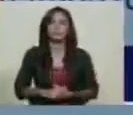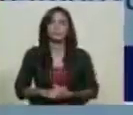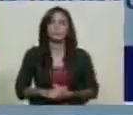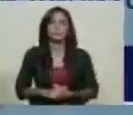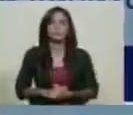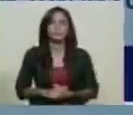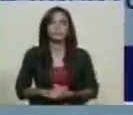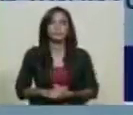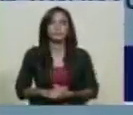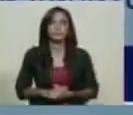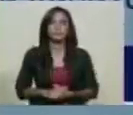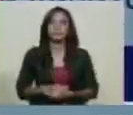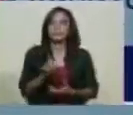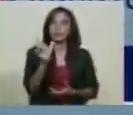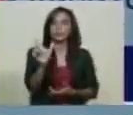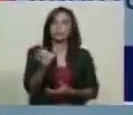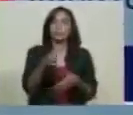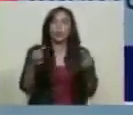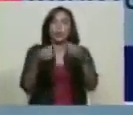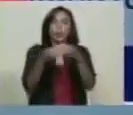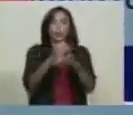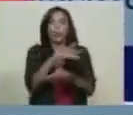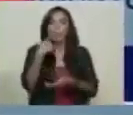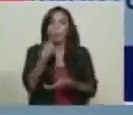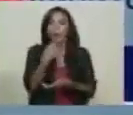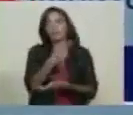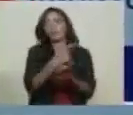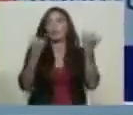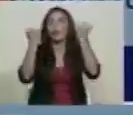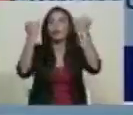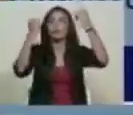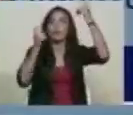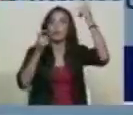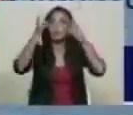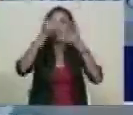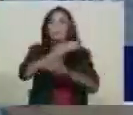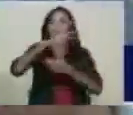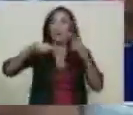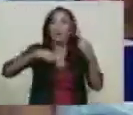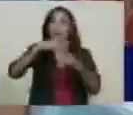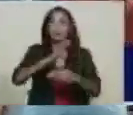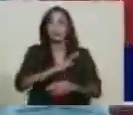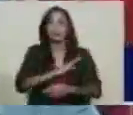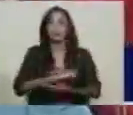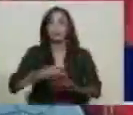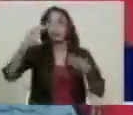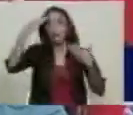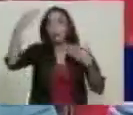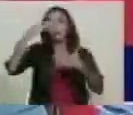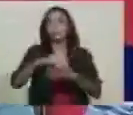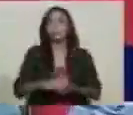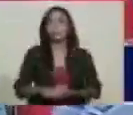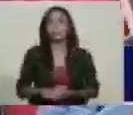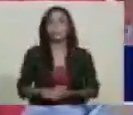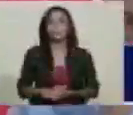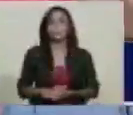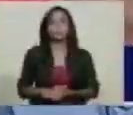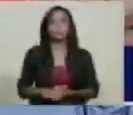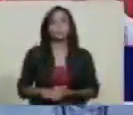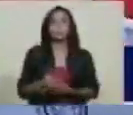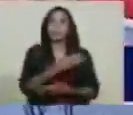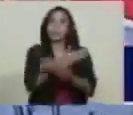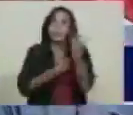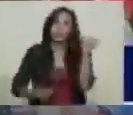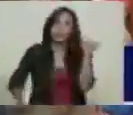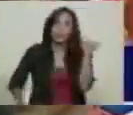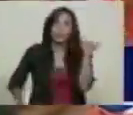El partido del comandante Chávez, el partido de la Revolución Bolivariana. Saludo a nuestro querido hermano, presidente